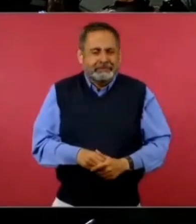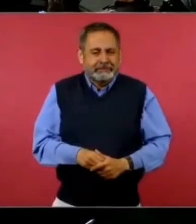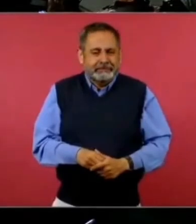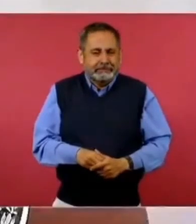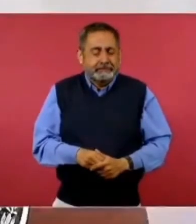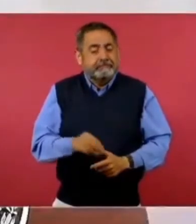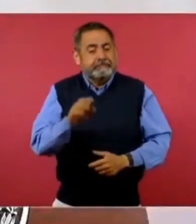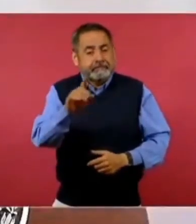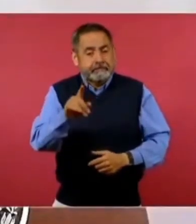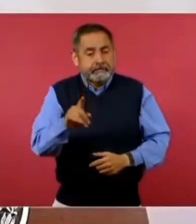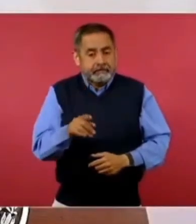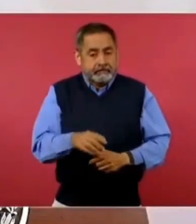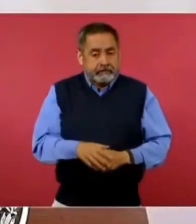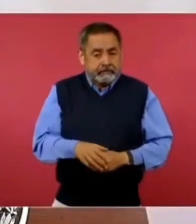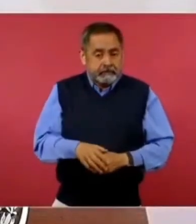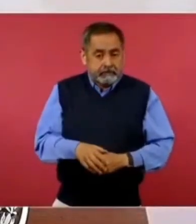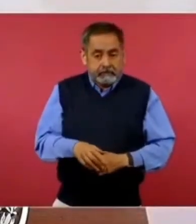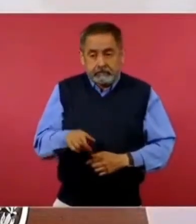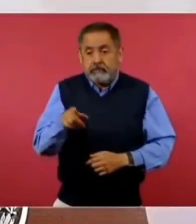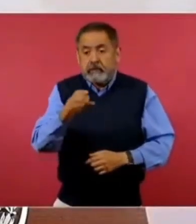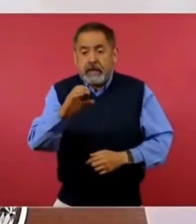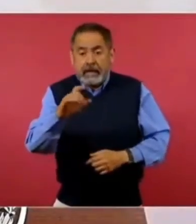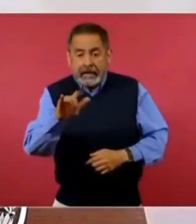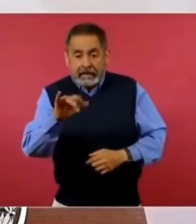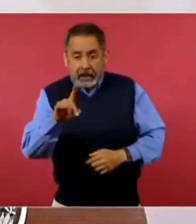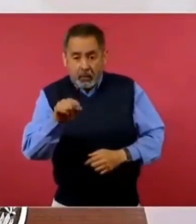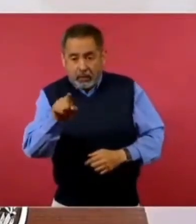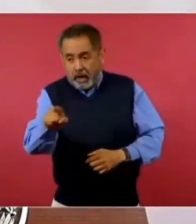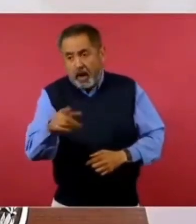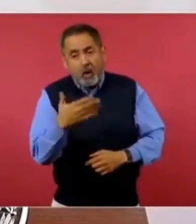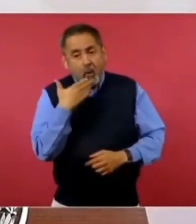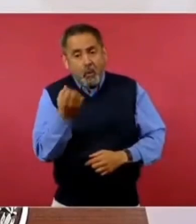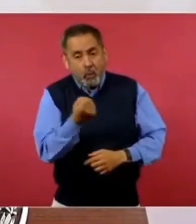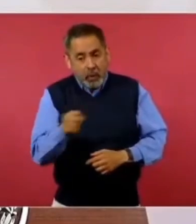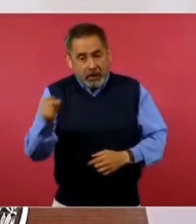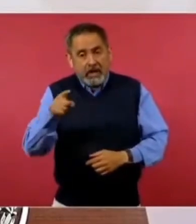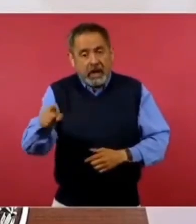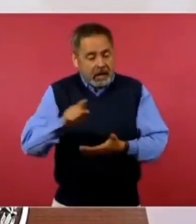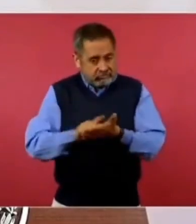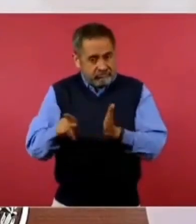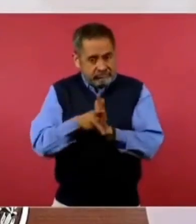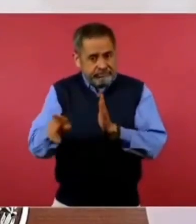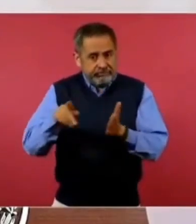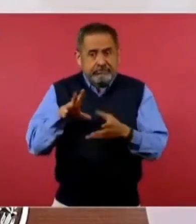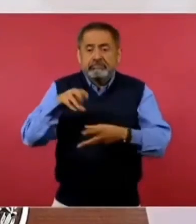Claudia es una extraordinaria periodista del Reforma.